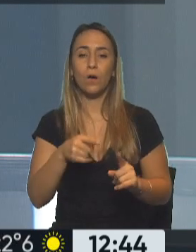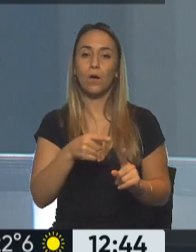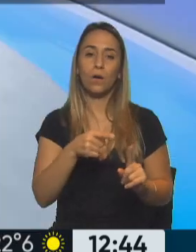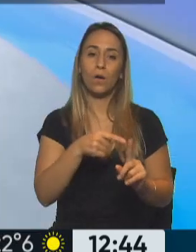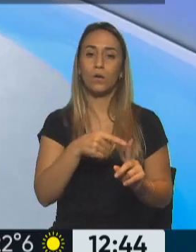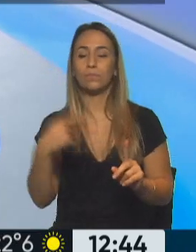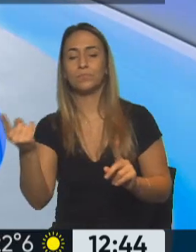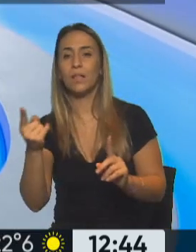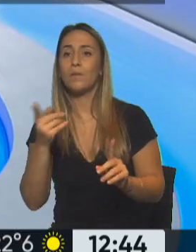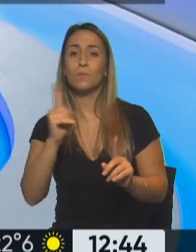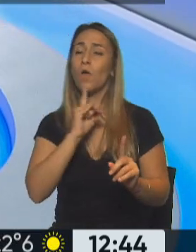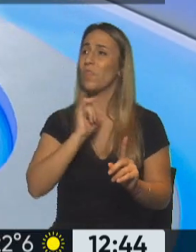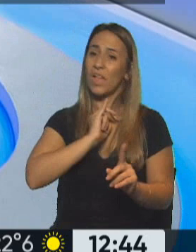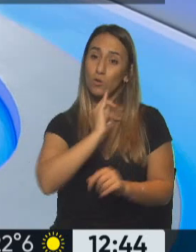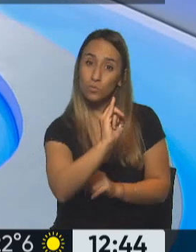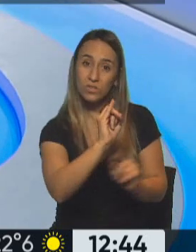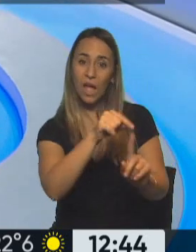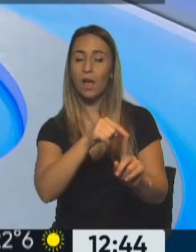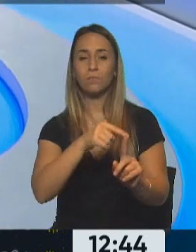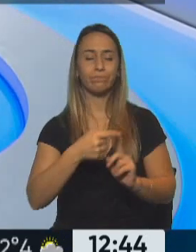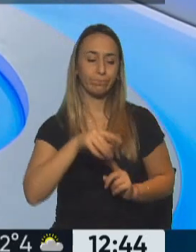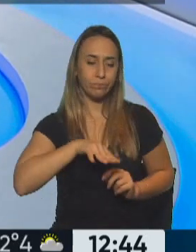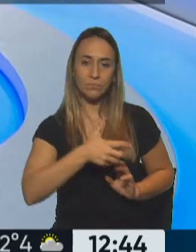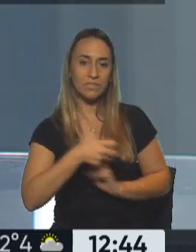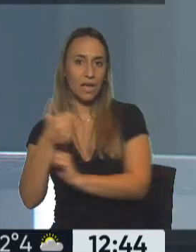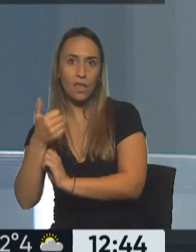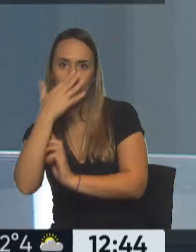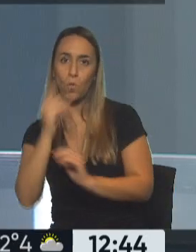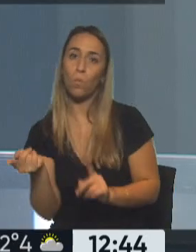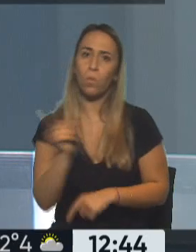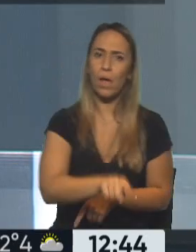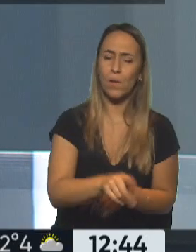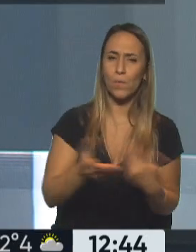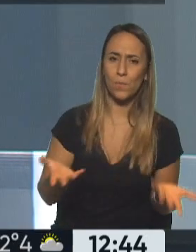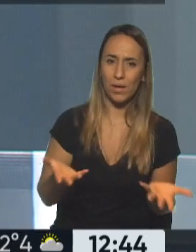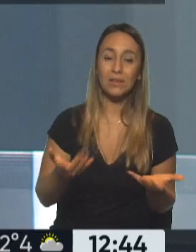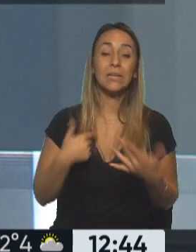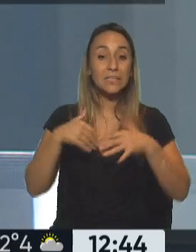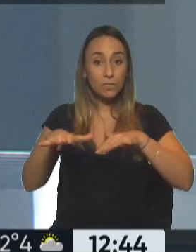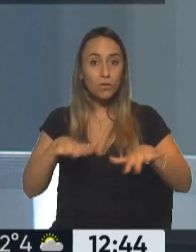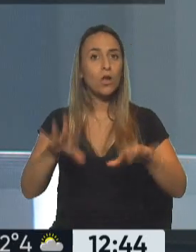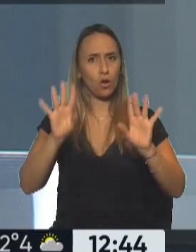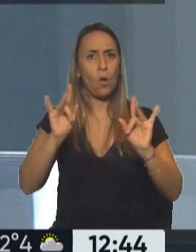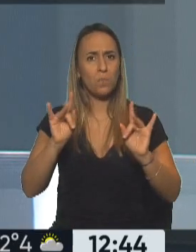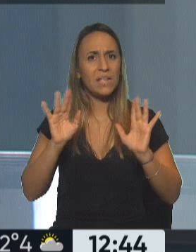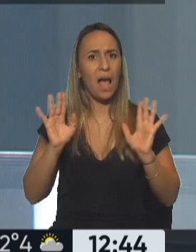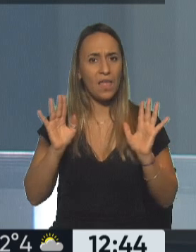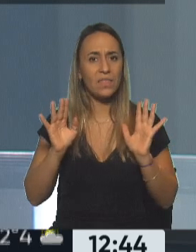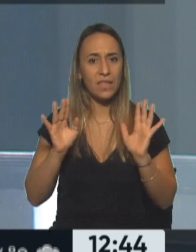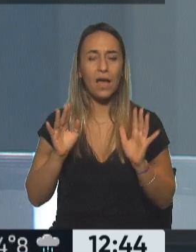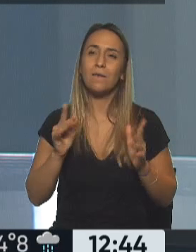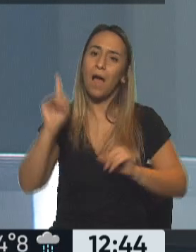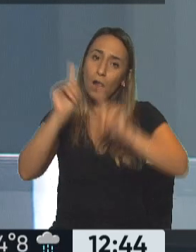a aquellos denunciados por ese delito. Estamos complicados. Yo diría que estamos en una situación, a mí me preguntan si hay